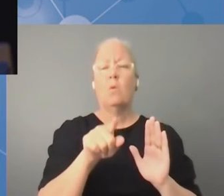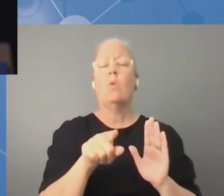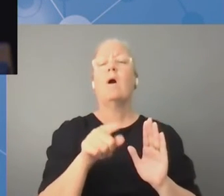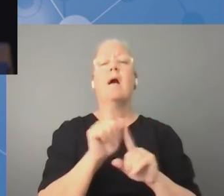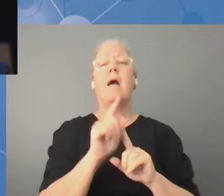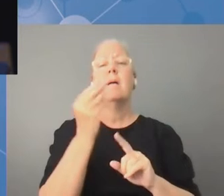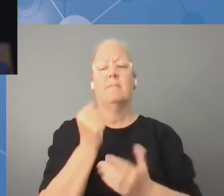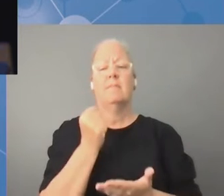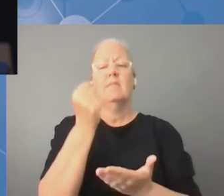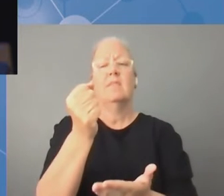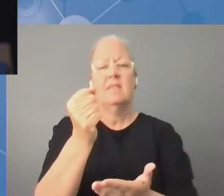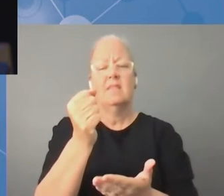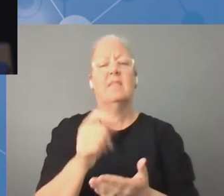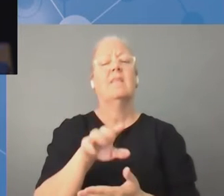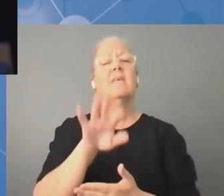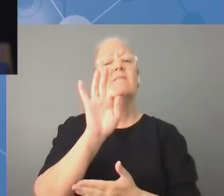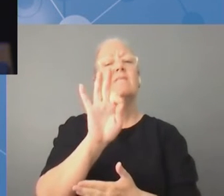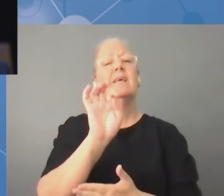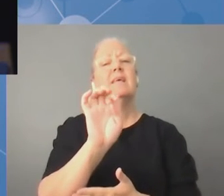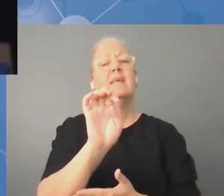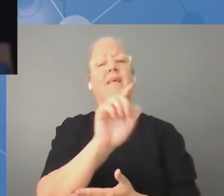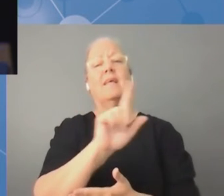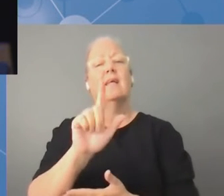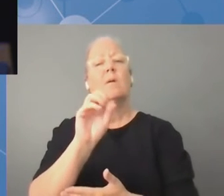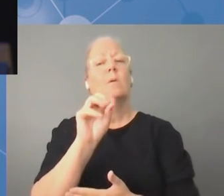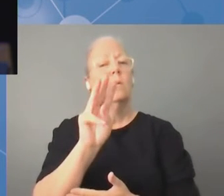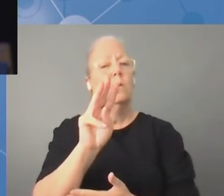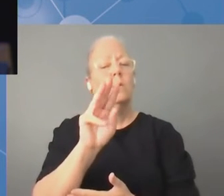Yo quiero comentar lo siguiente. Creo que tenemos que hacer una